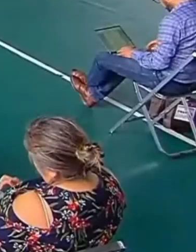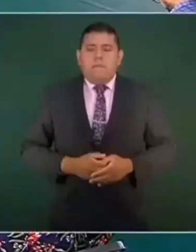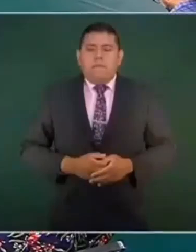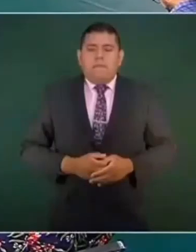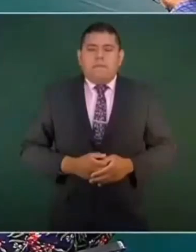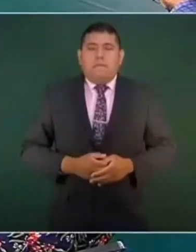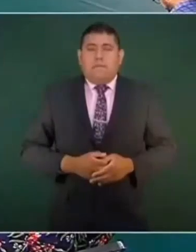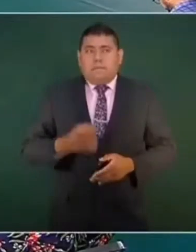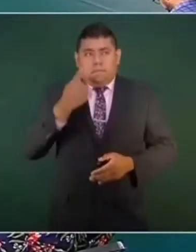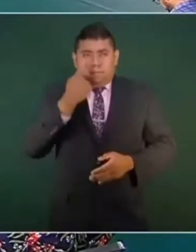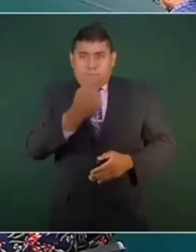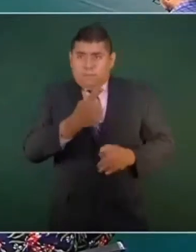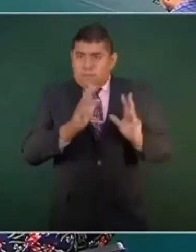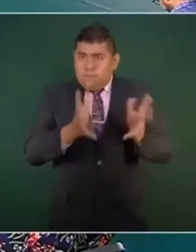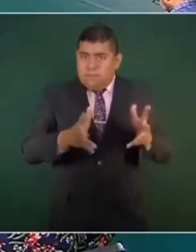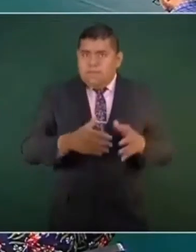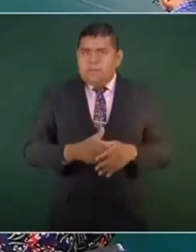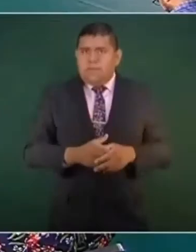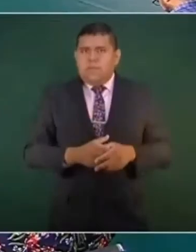esta